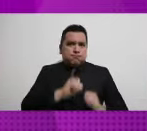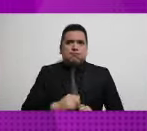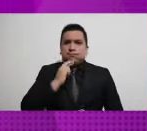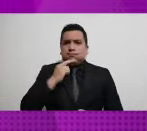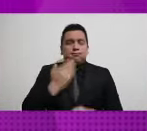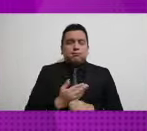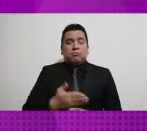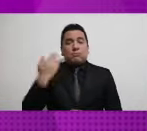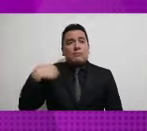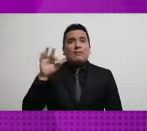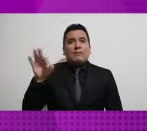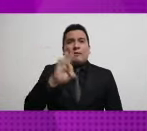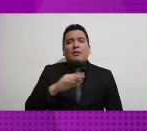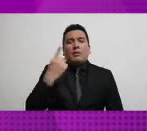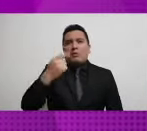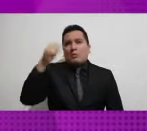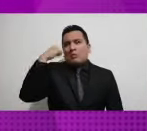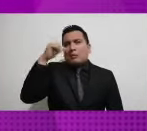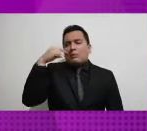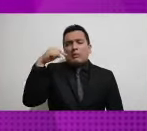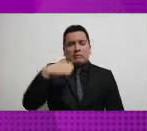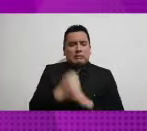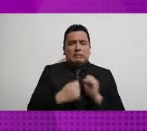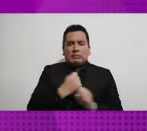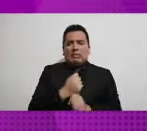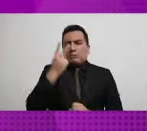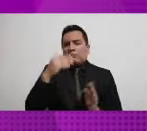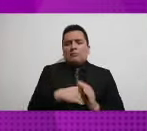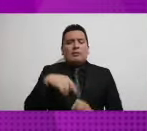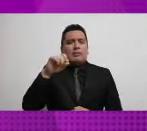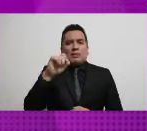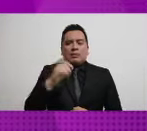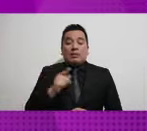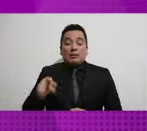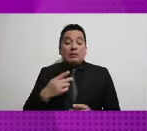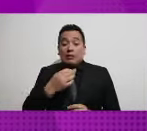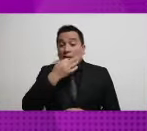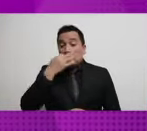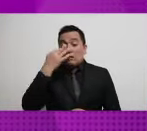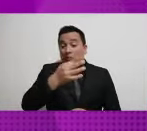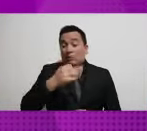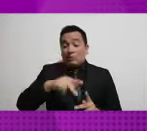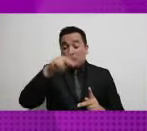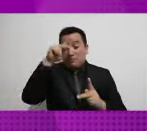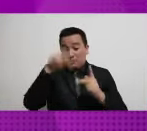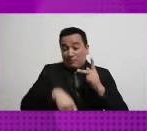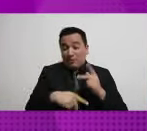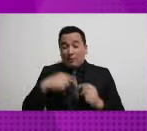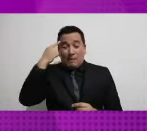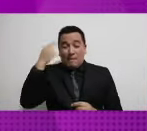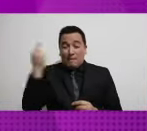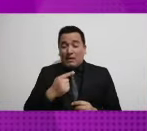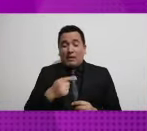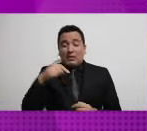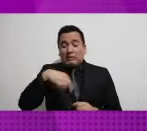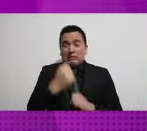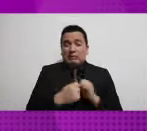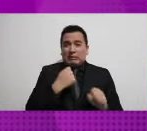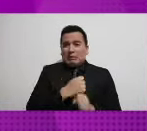atribuciones, el día 1 de abril de este año de 2020, suspendió el proceso electoral en Coahuila para